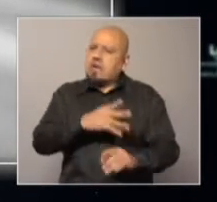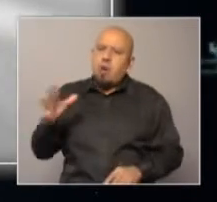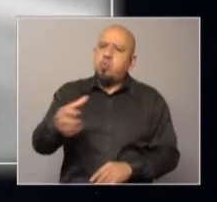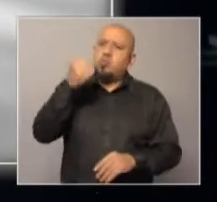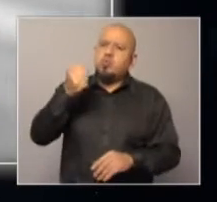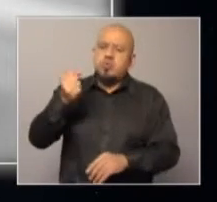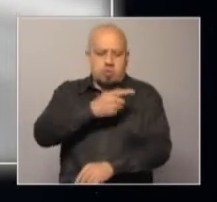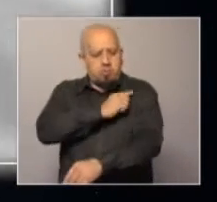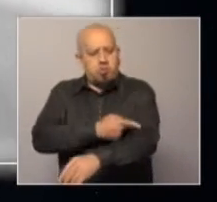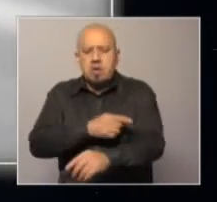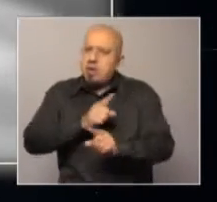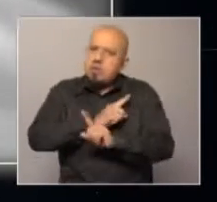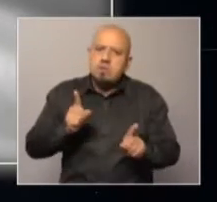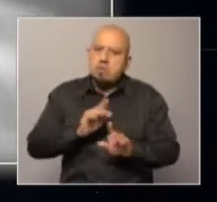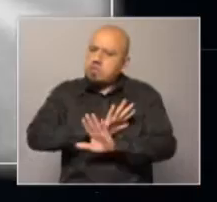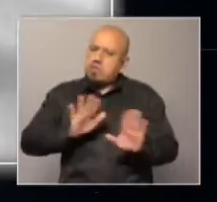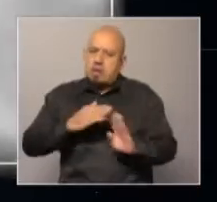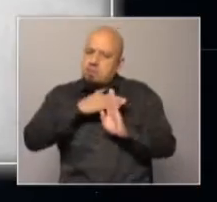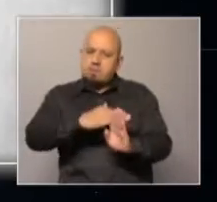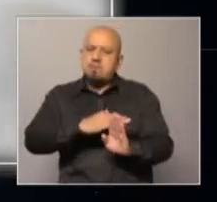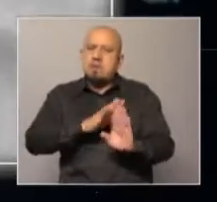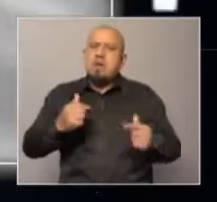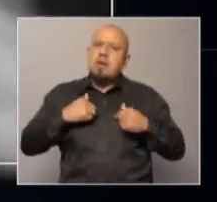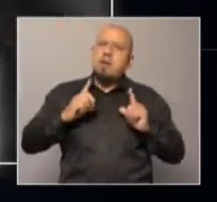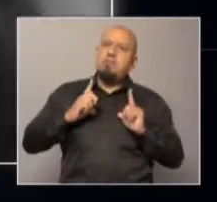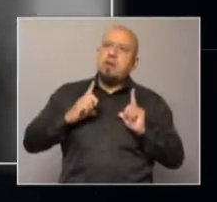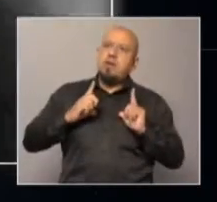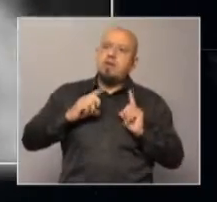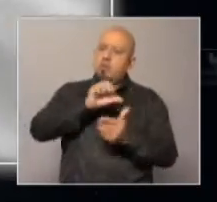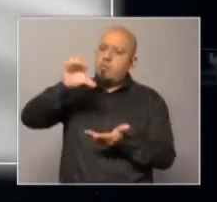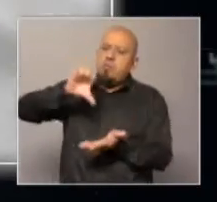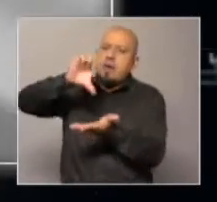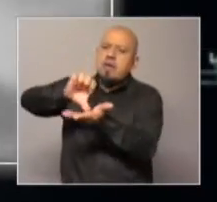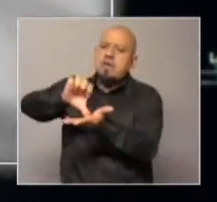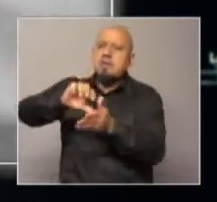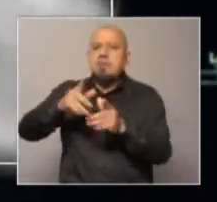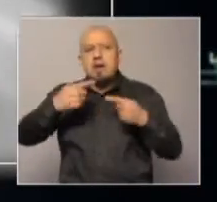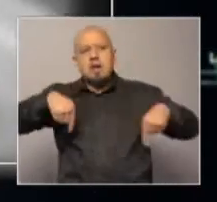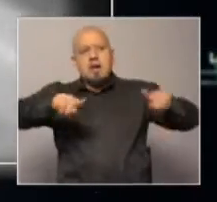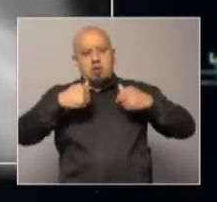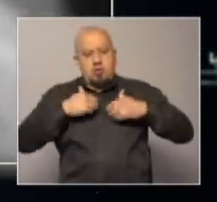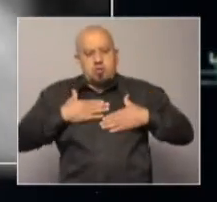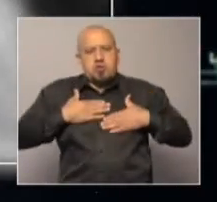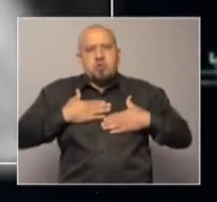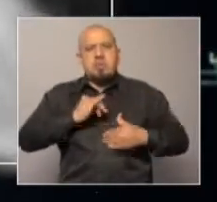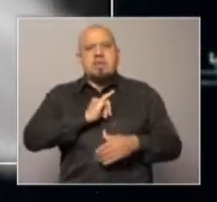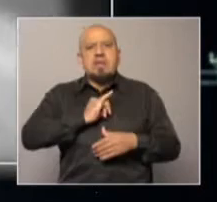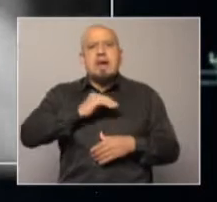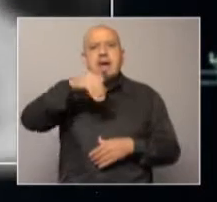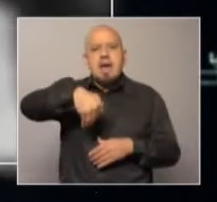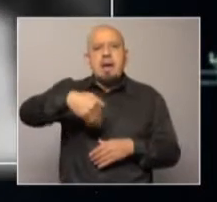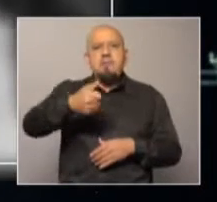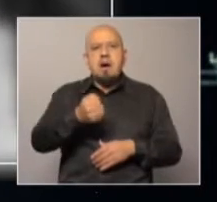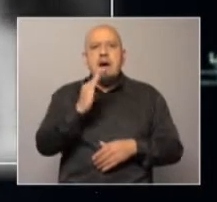abuso de poder en todas las cosas. Espero un país para los mapuches como yo. Yo quiero un